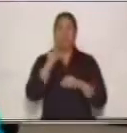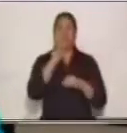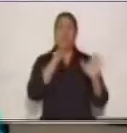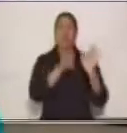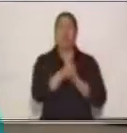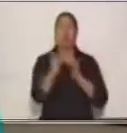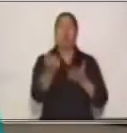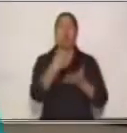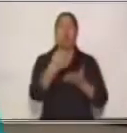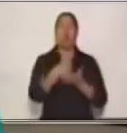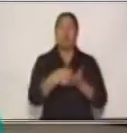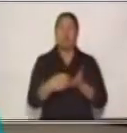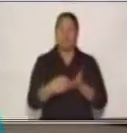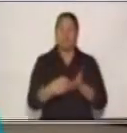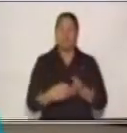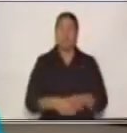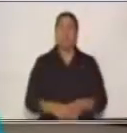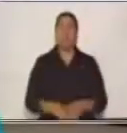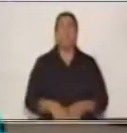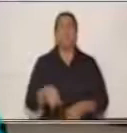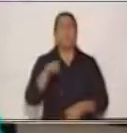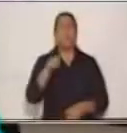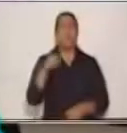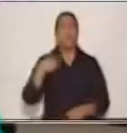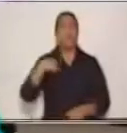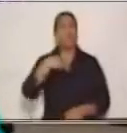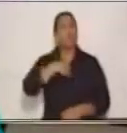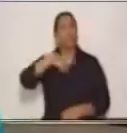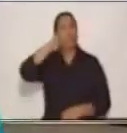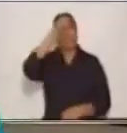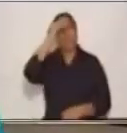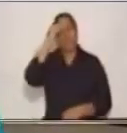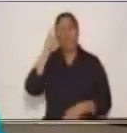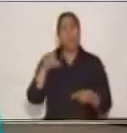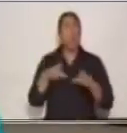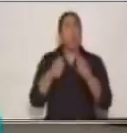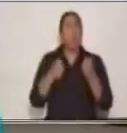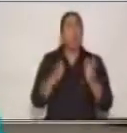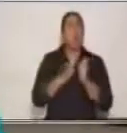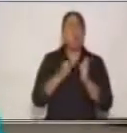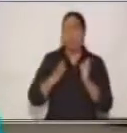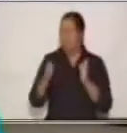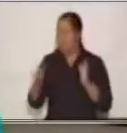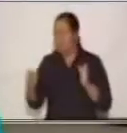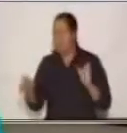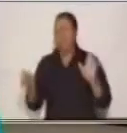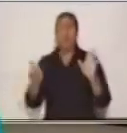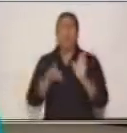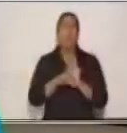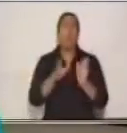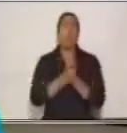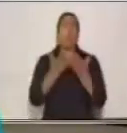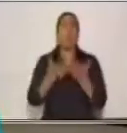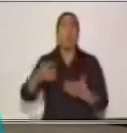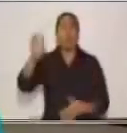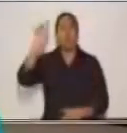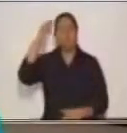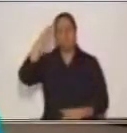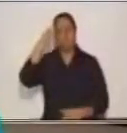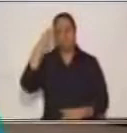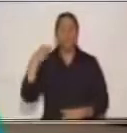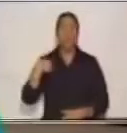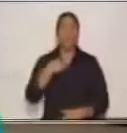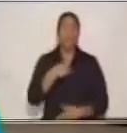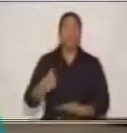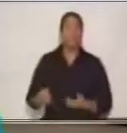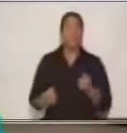Civil. Es así como hemos aprendido cómo es la estructura de la Constitución política y vamos a ayudar a Margarita a